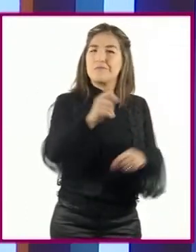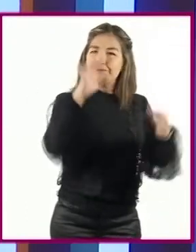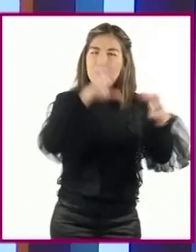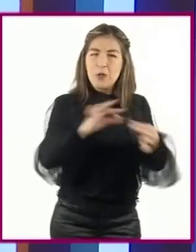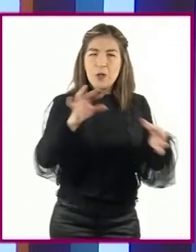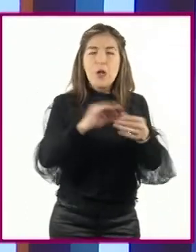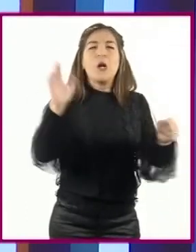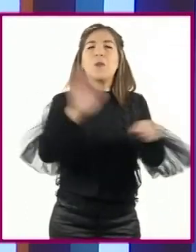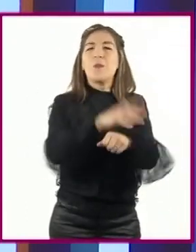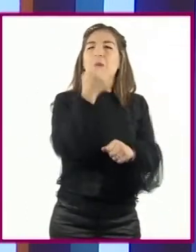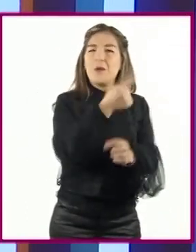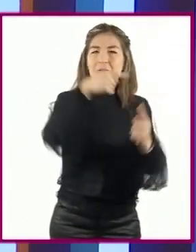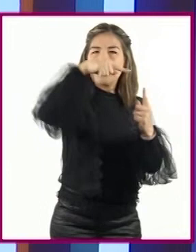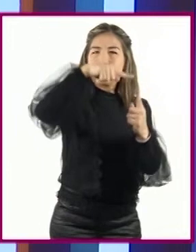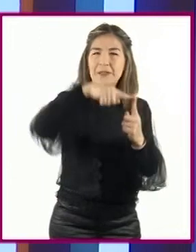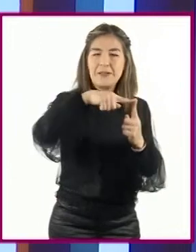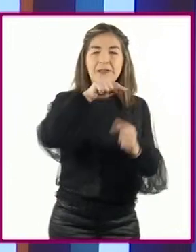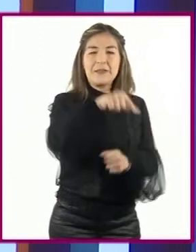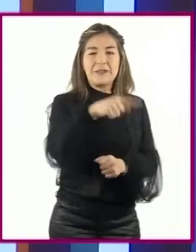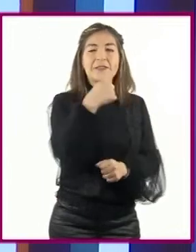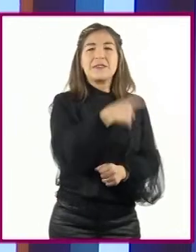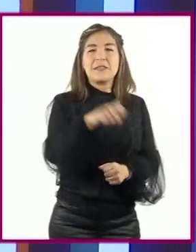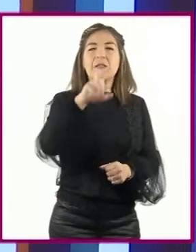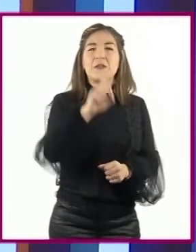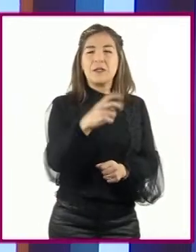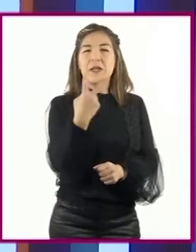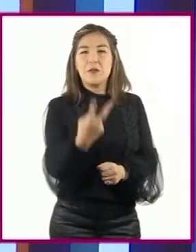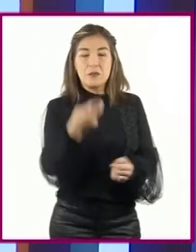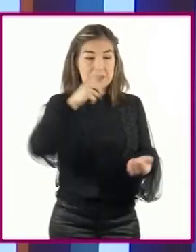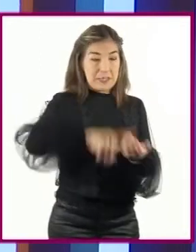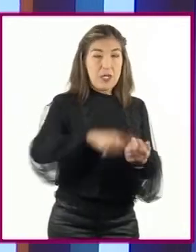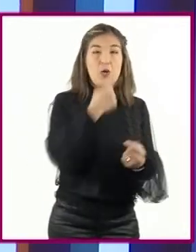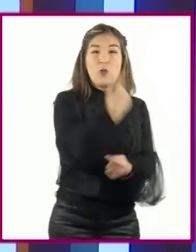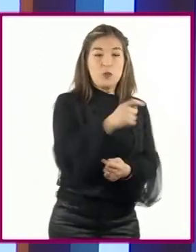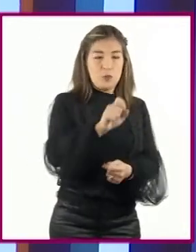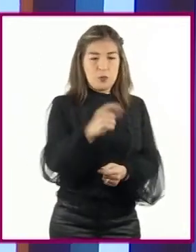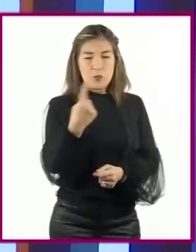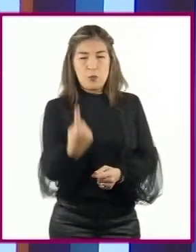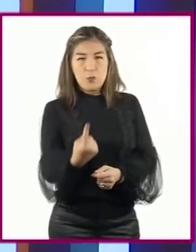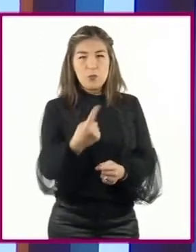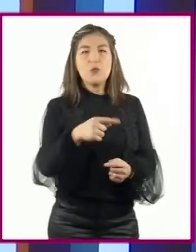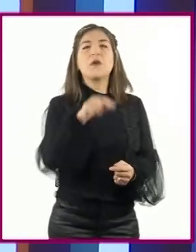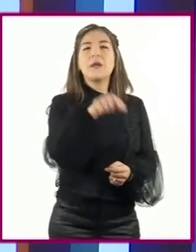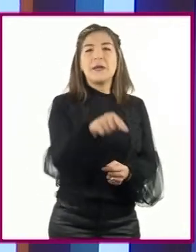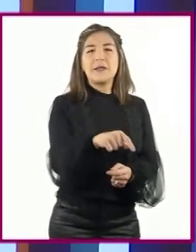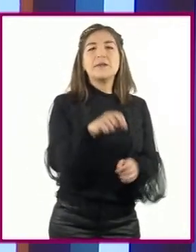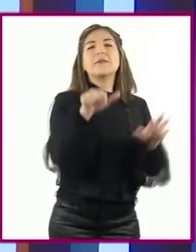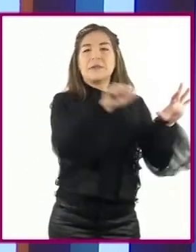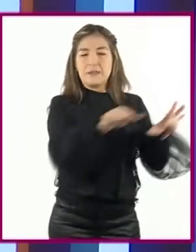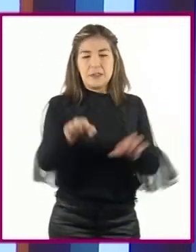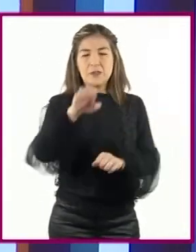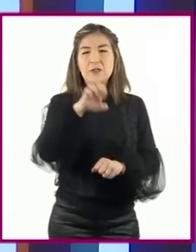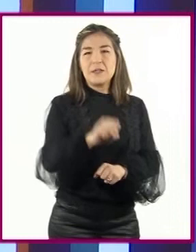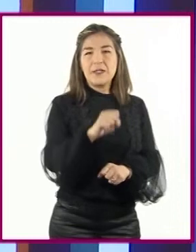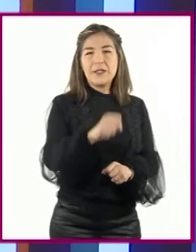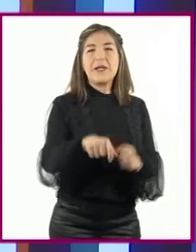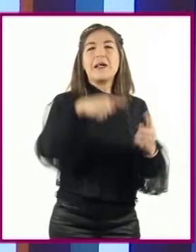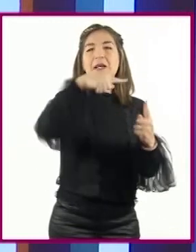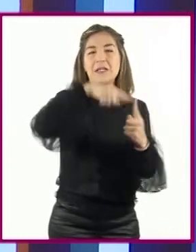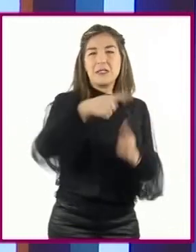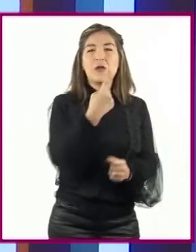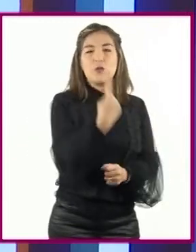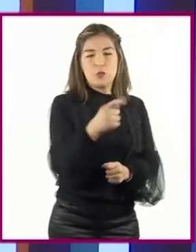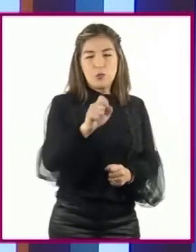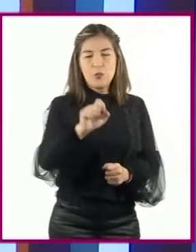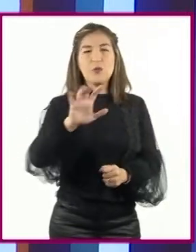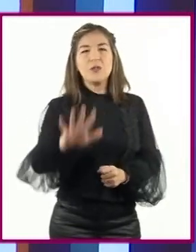por qué la división 132 entre 1.1 es equivalente a 660 entre